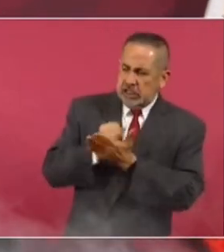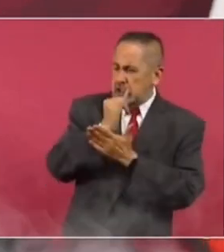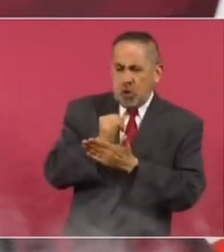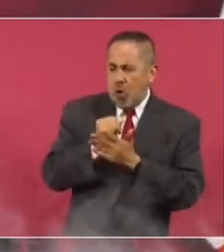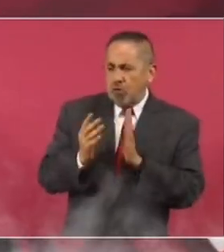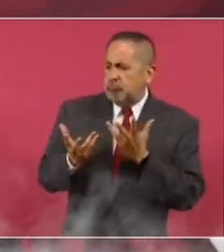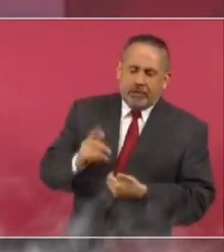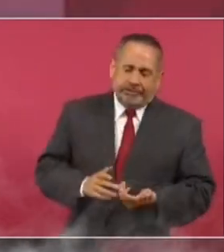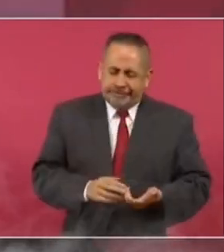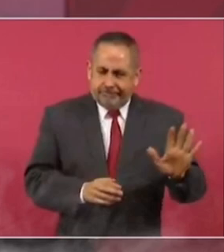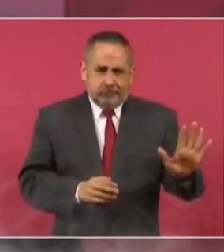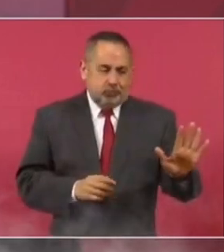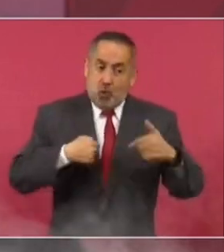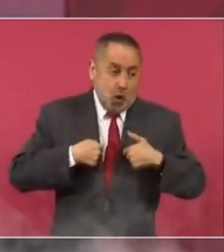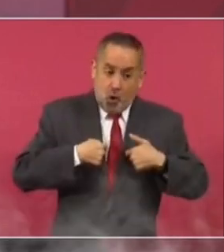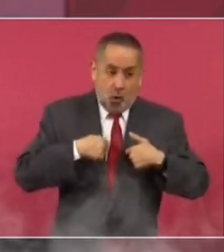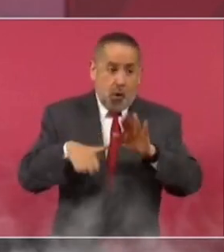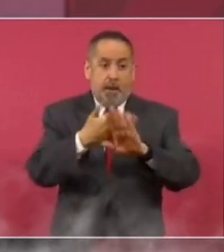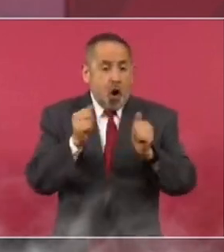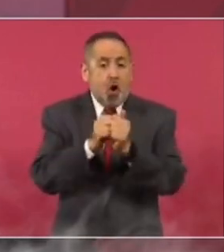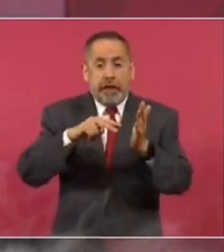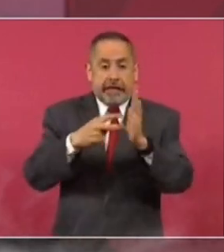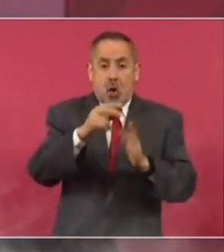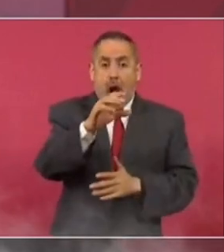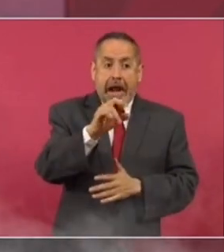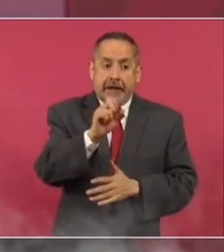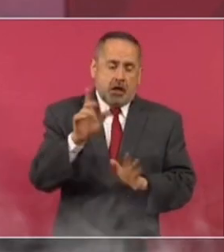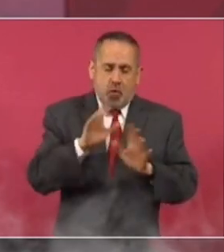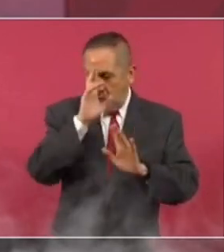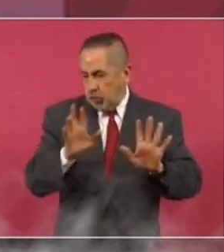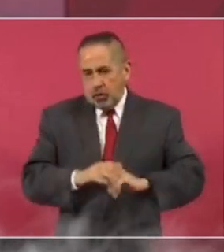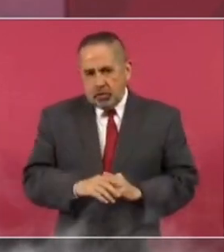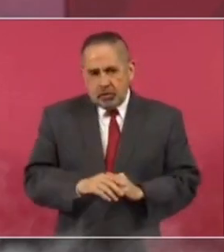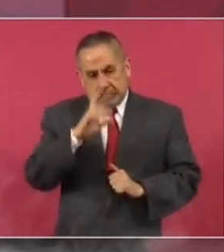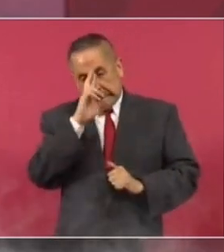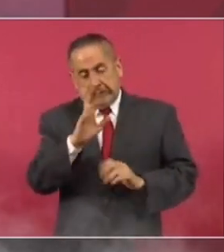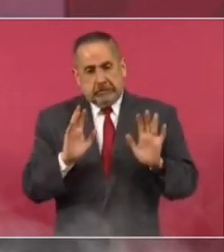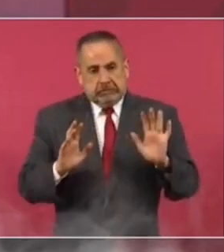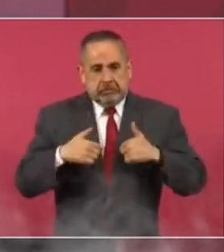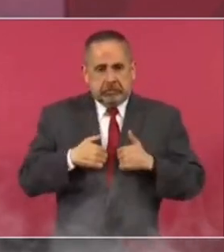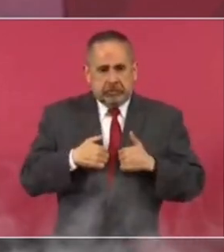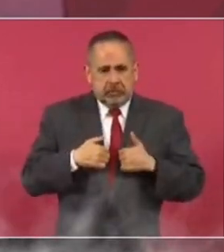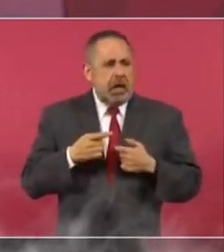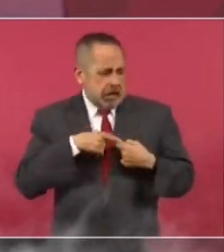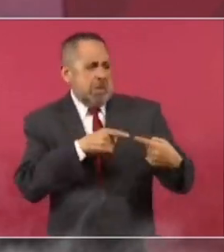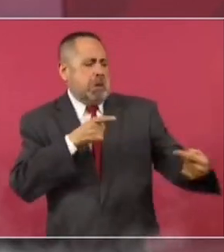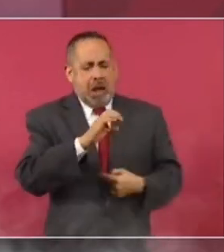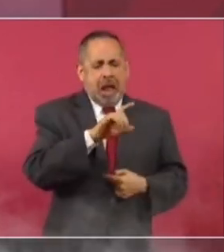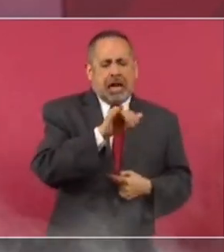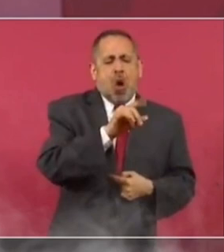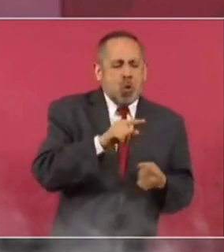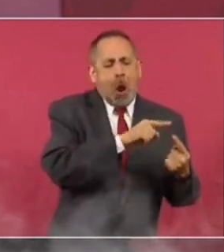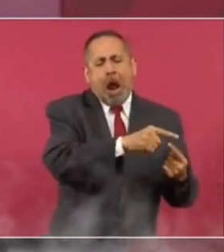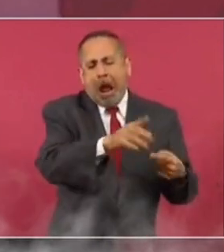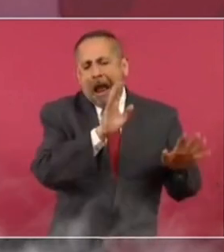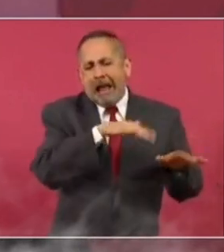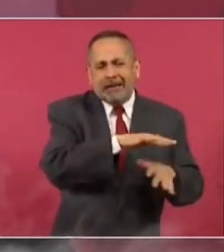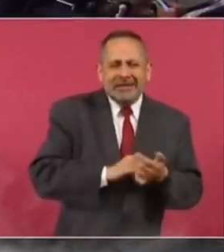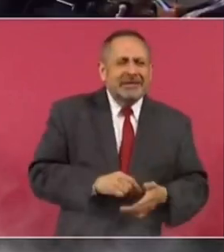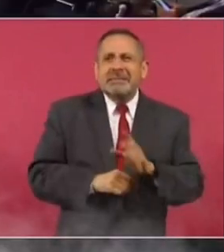es un hombre libre, con criterio. ¿Cómo va a pelear con el ingeniero? Si acaso vos, con Claudio, con estos